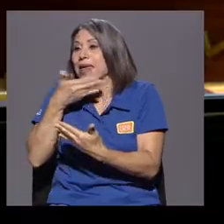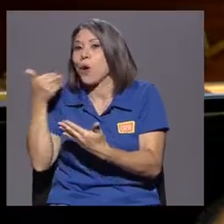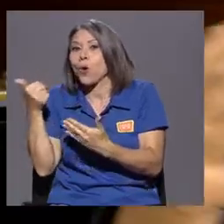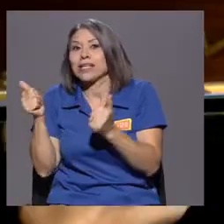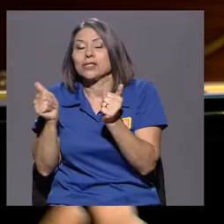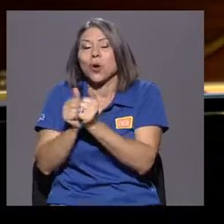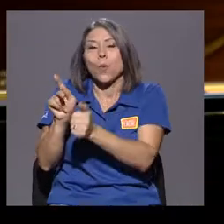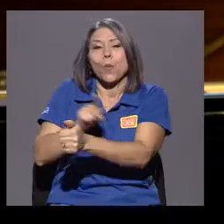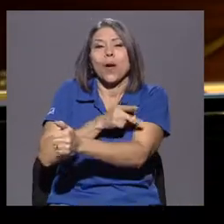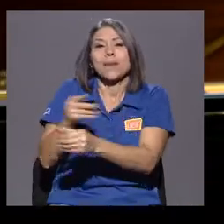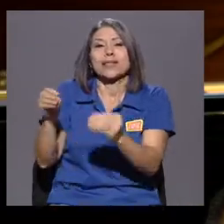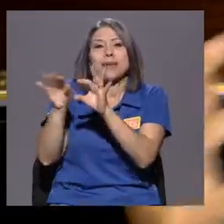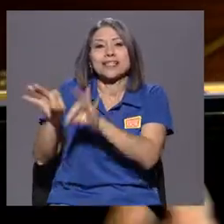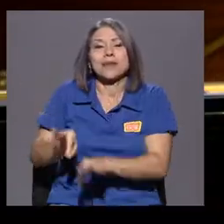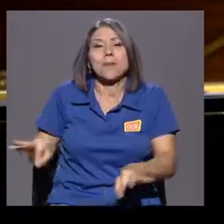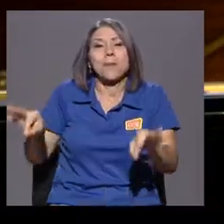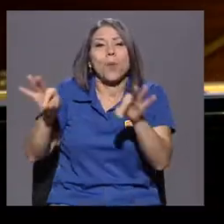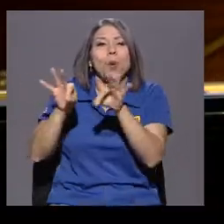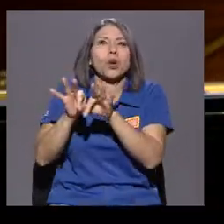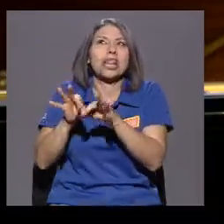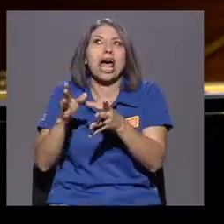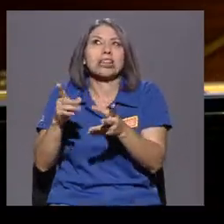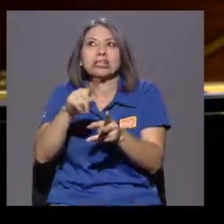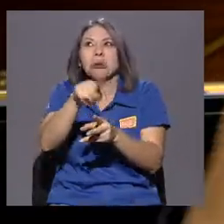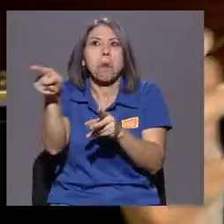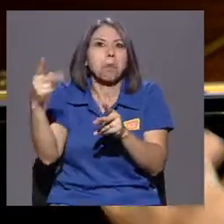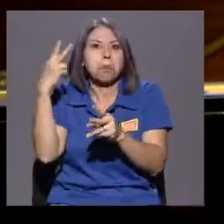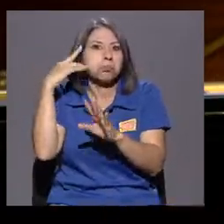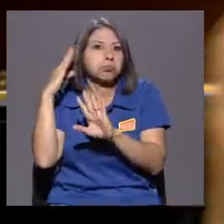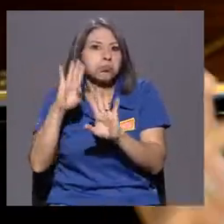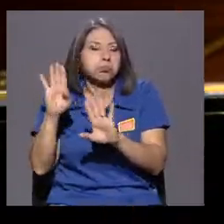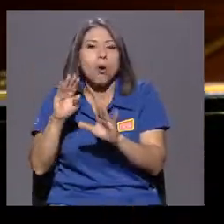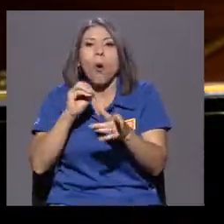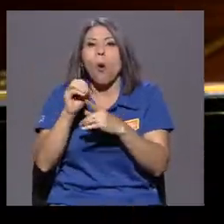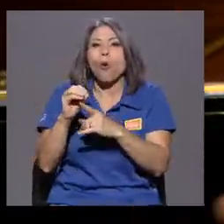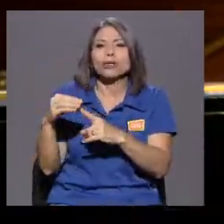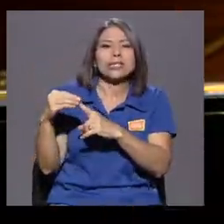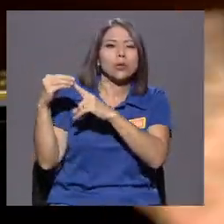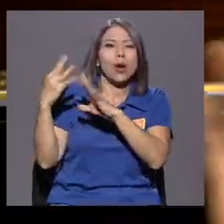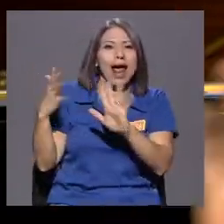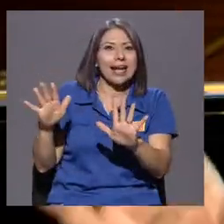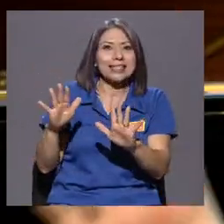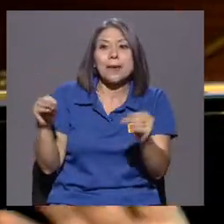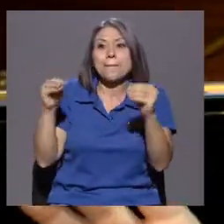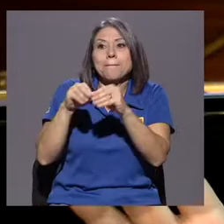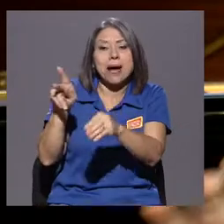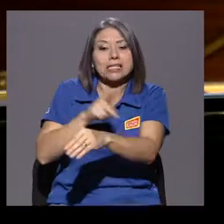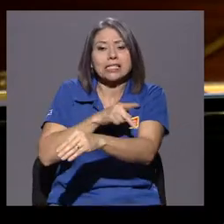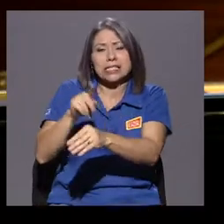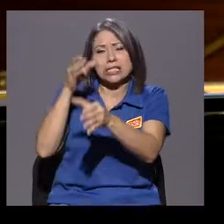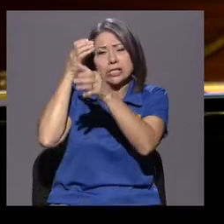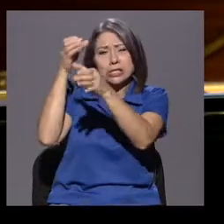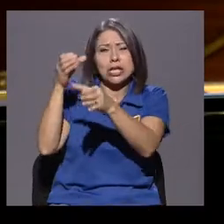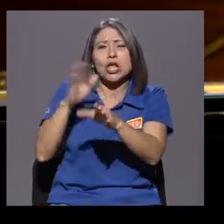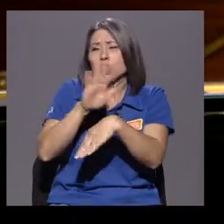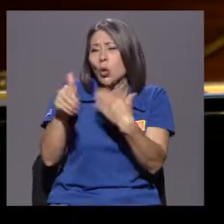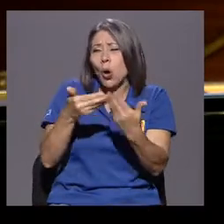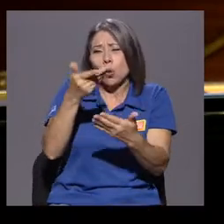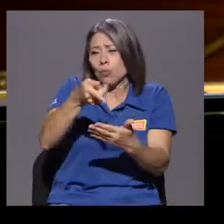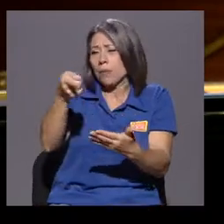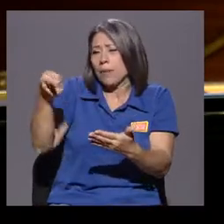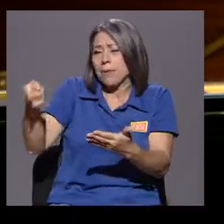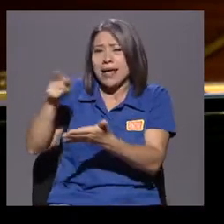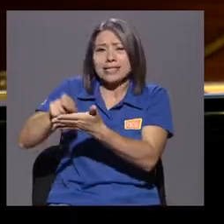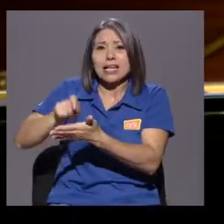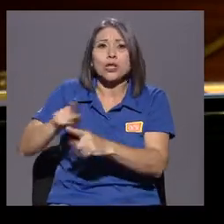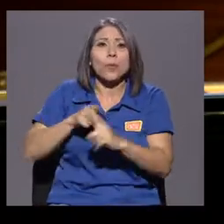son más desconocidos o más singulares antologías más eruditas todo todo todo lo que vos quieras pero uno permanece fiel